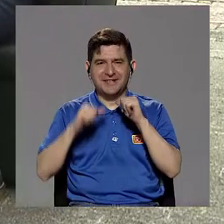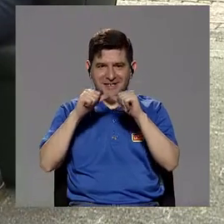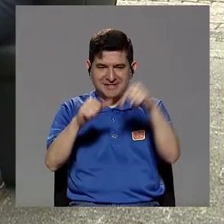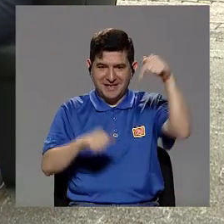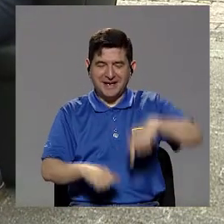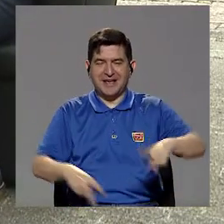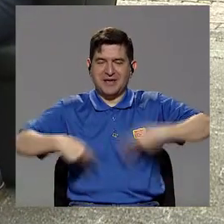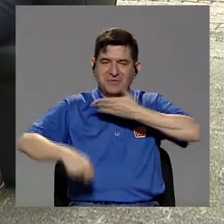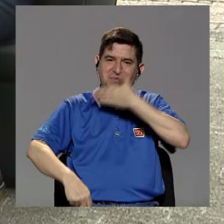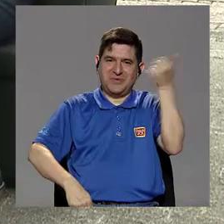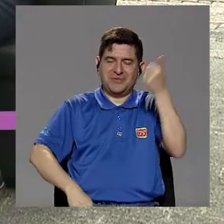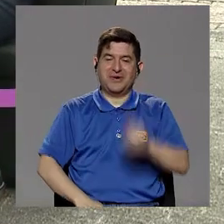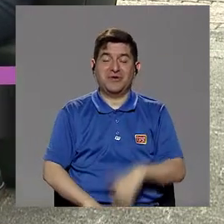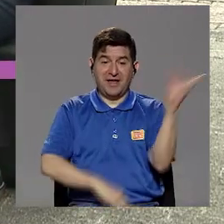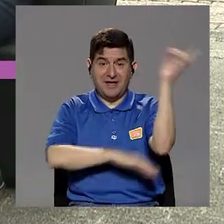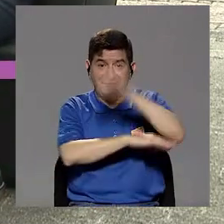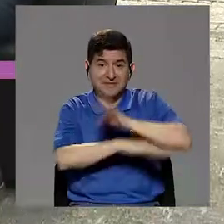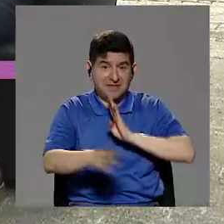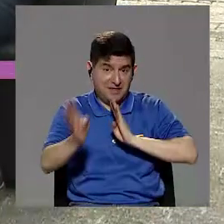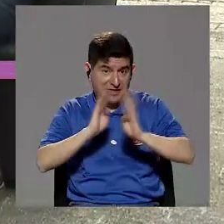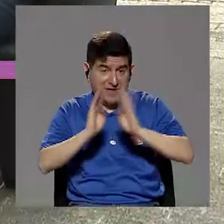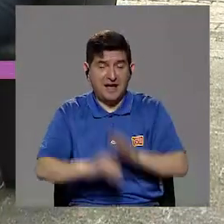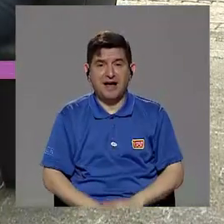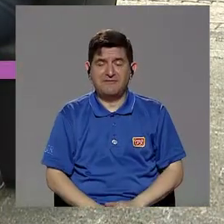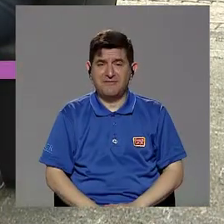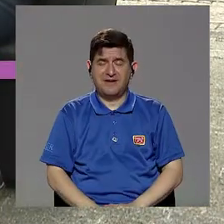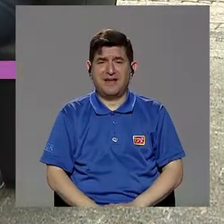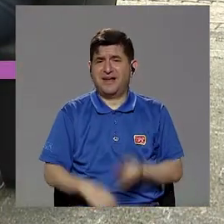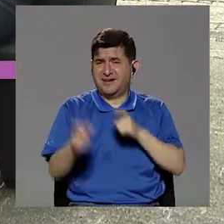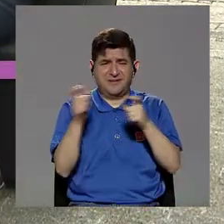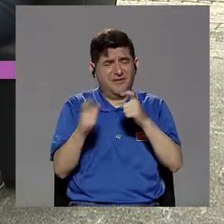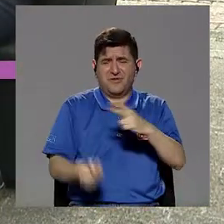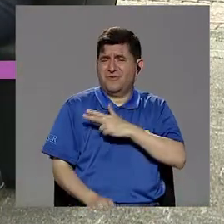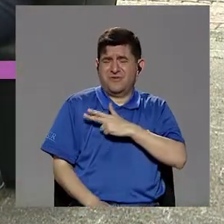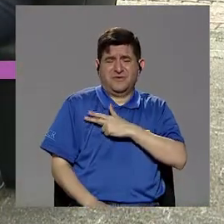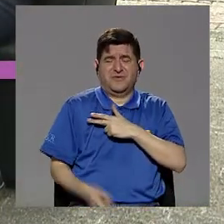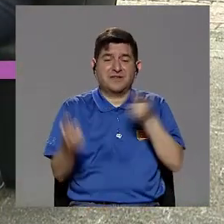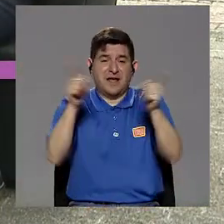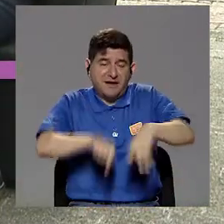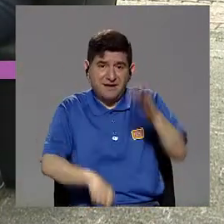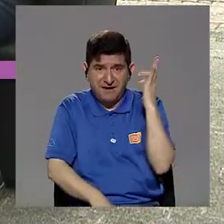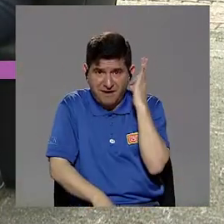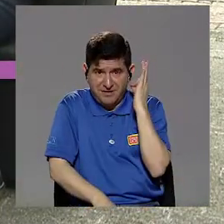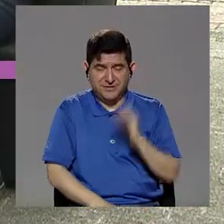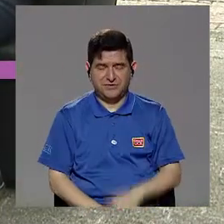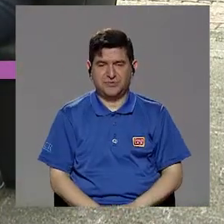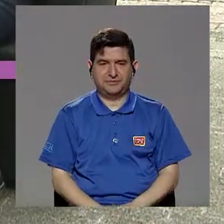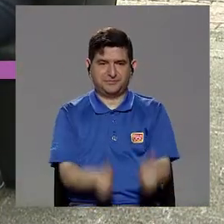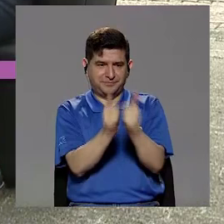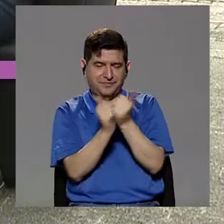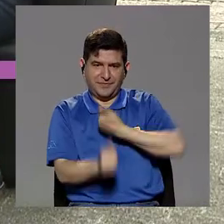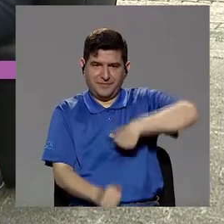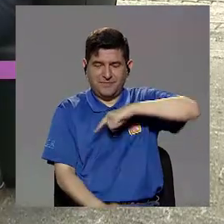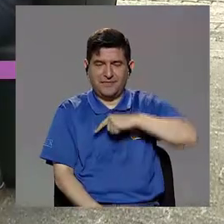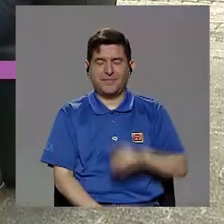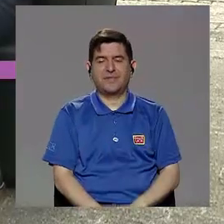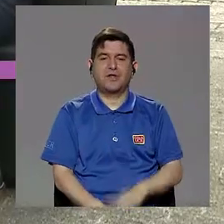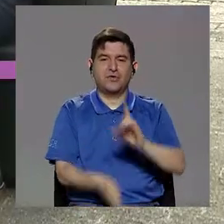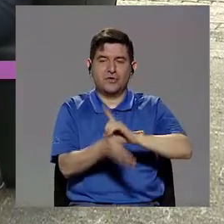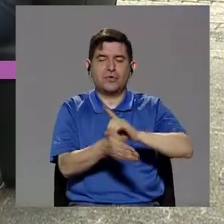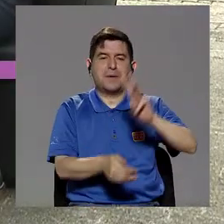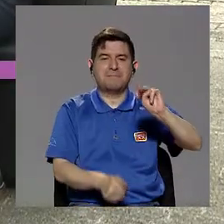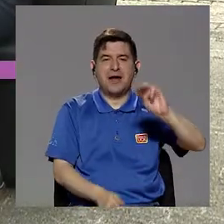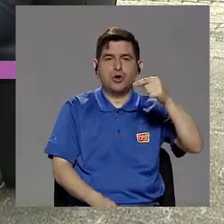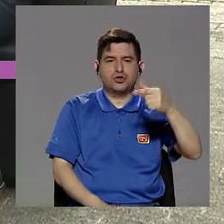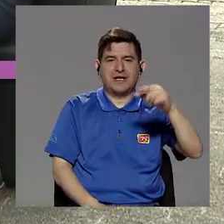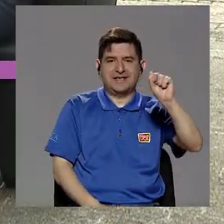Gracias por continuar con nosotros en Vivir Mejor. El día de hoy conversando acerca de la incontinencia urinaria en mujeres. Y para ello nos acompaña el